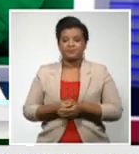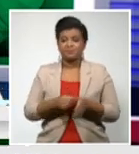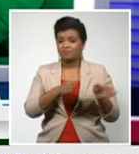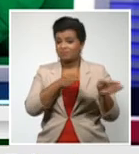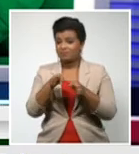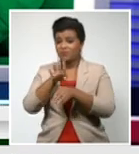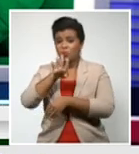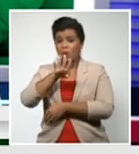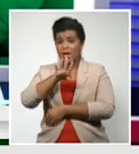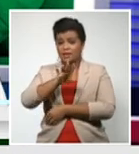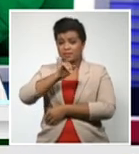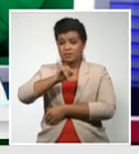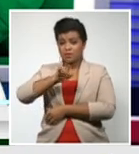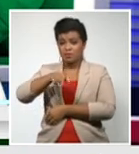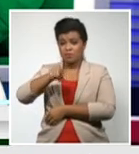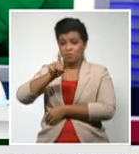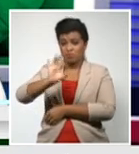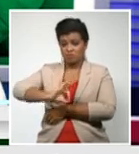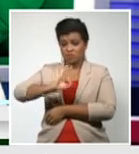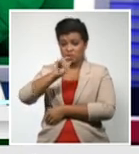46,1% de los casos positivos